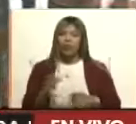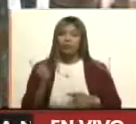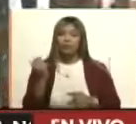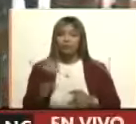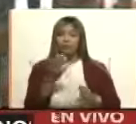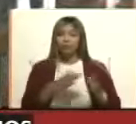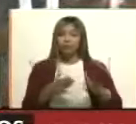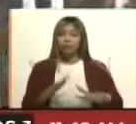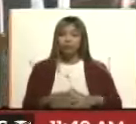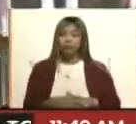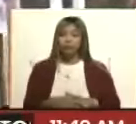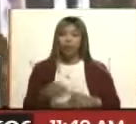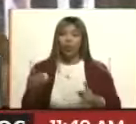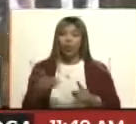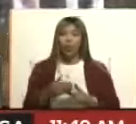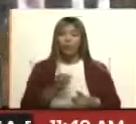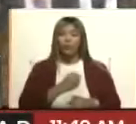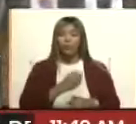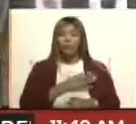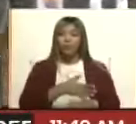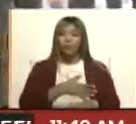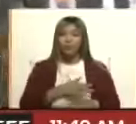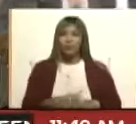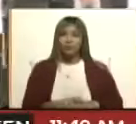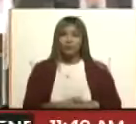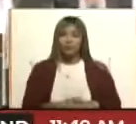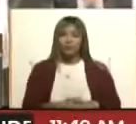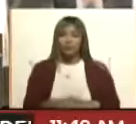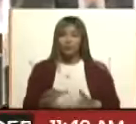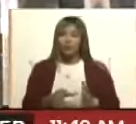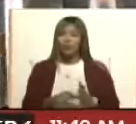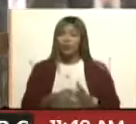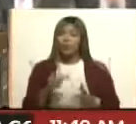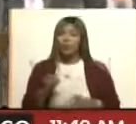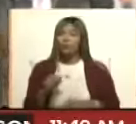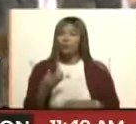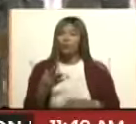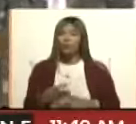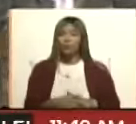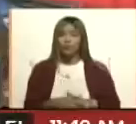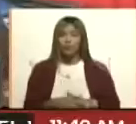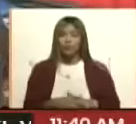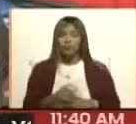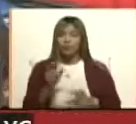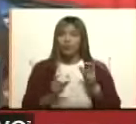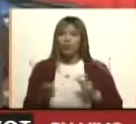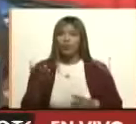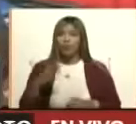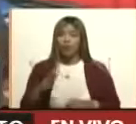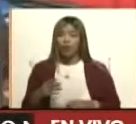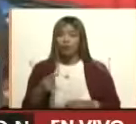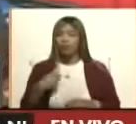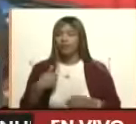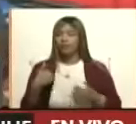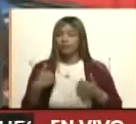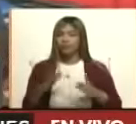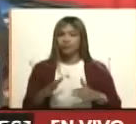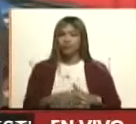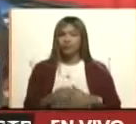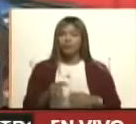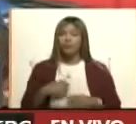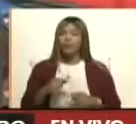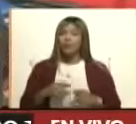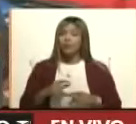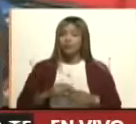masacre serial contra el pueblo palestino, donde el número de fallecidos, los miles de muertos,